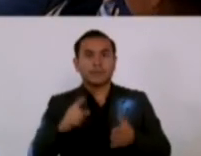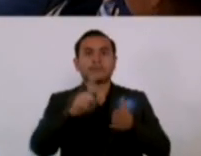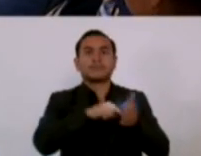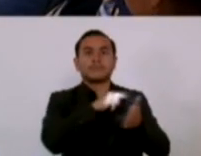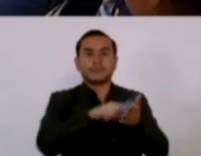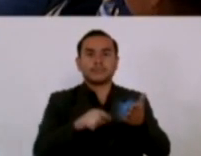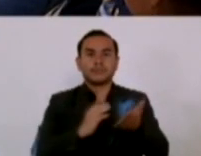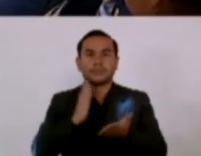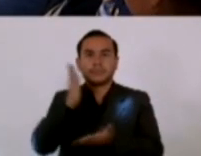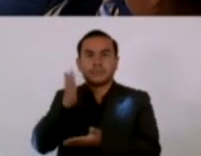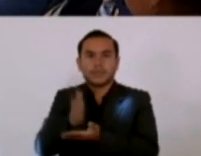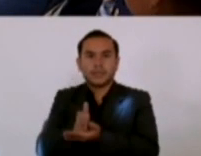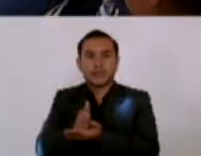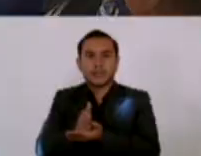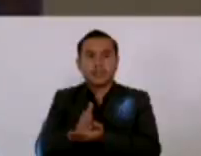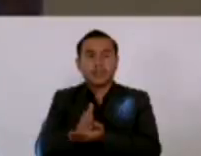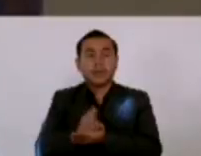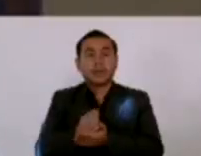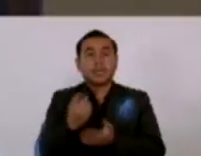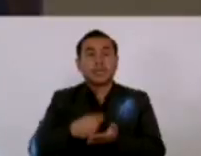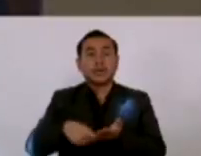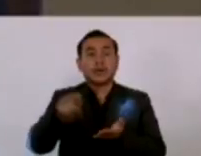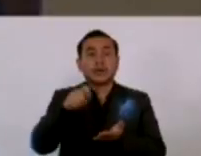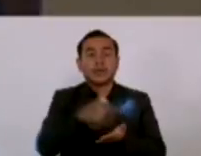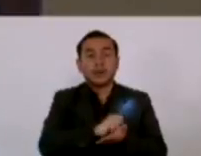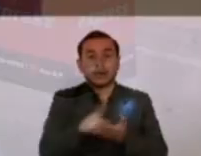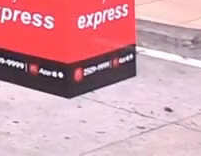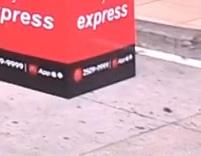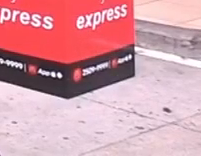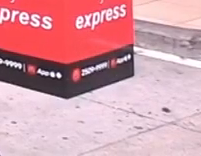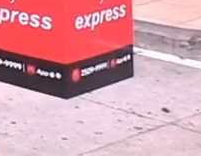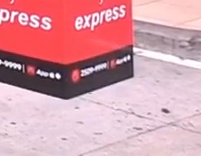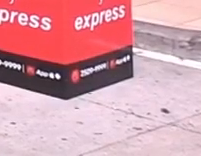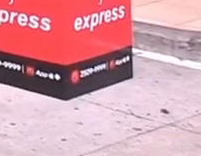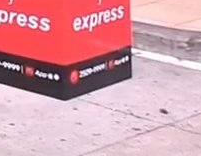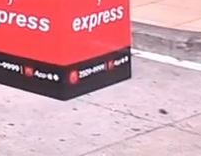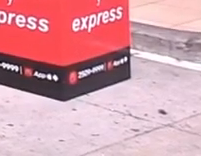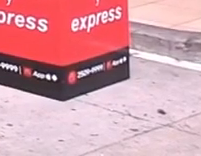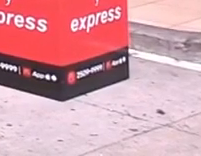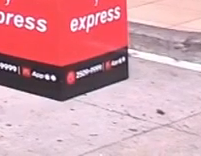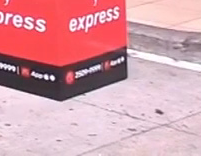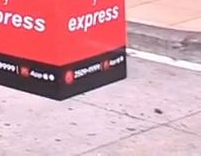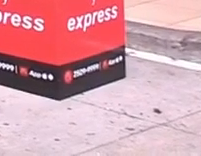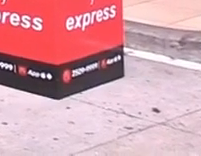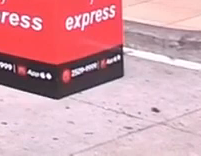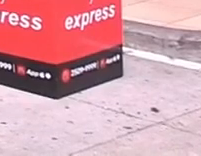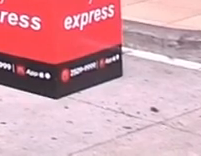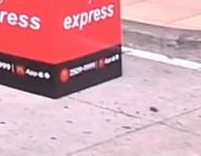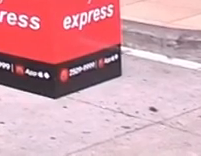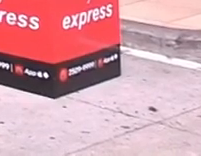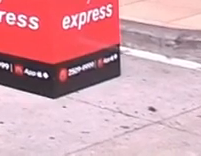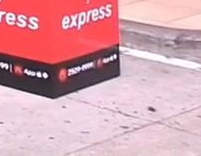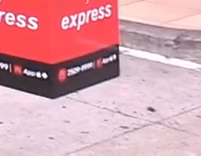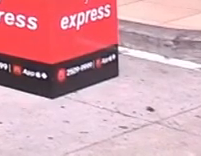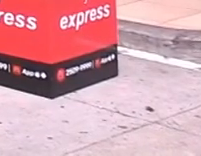responden a la necesidad de no propagar el virus entre la población decirle a la población que esperamos que nos colaboren ya que es una medida